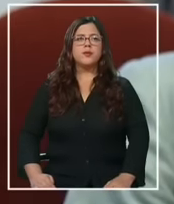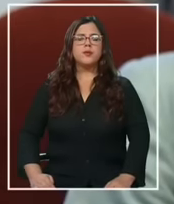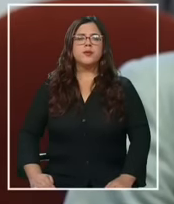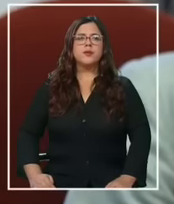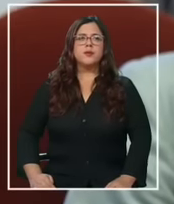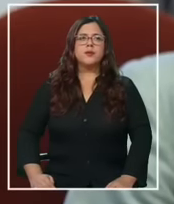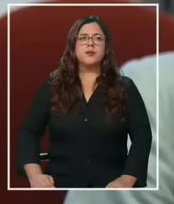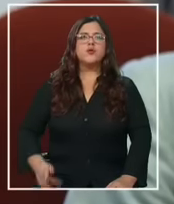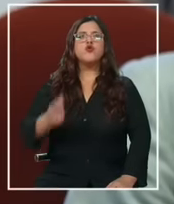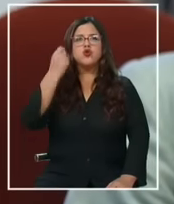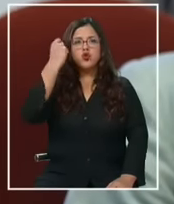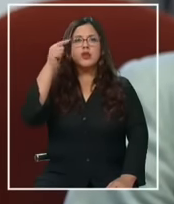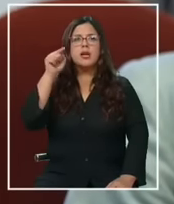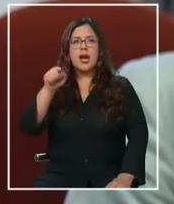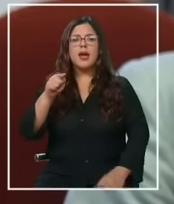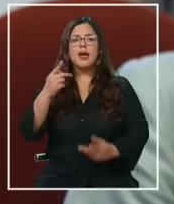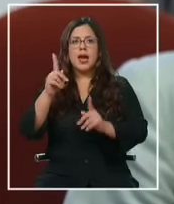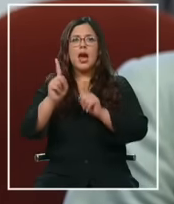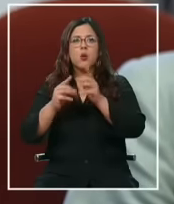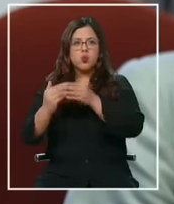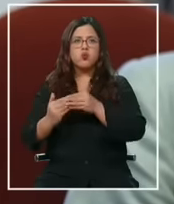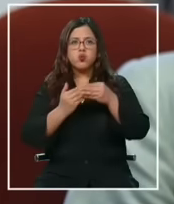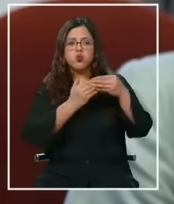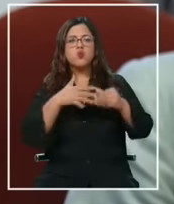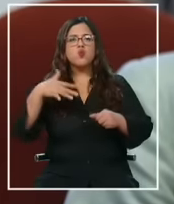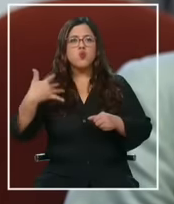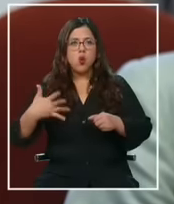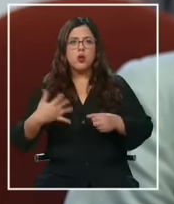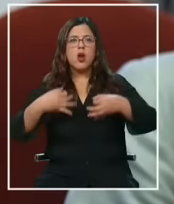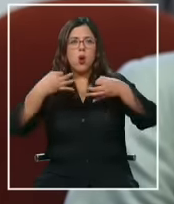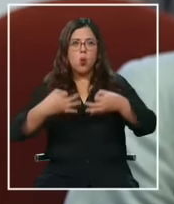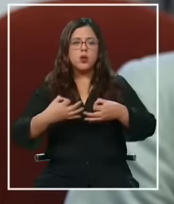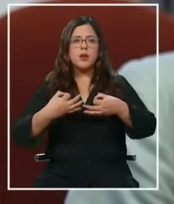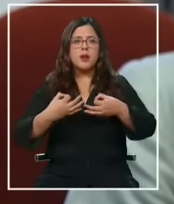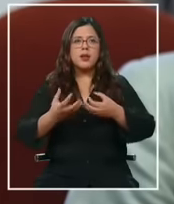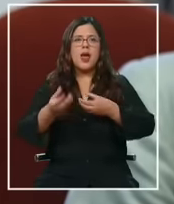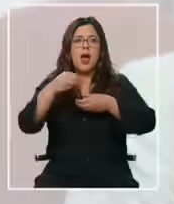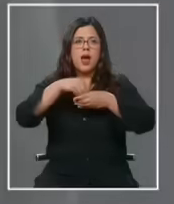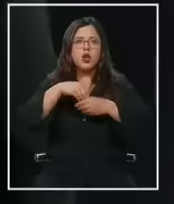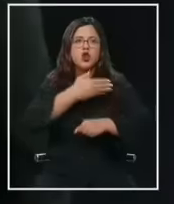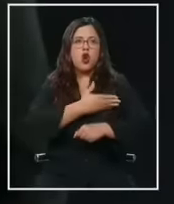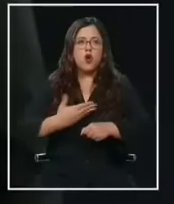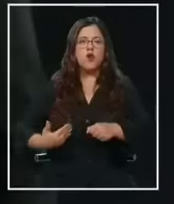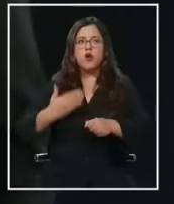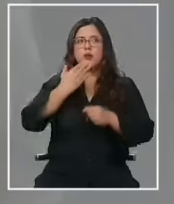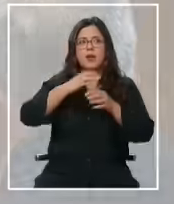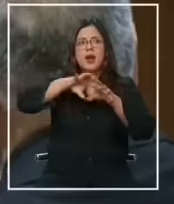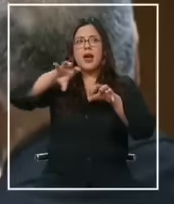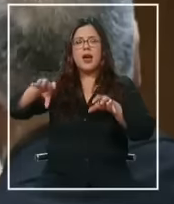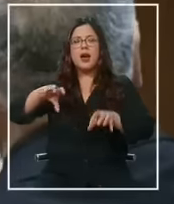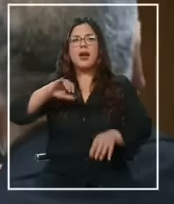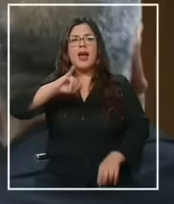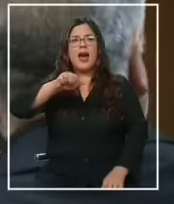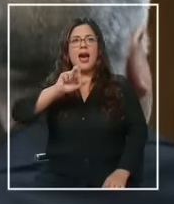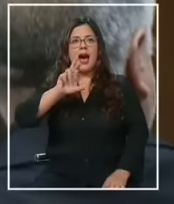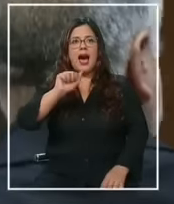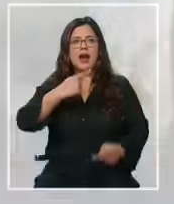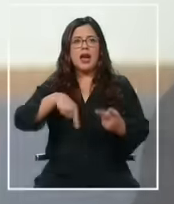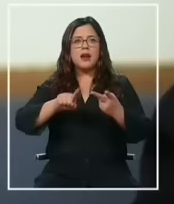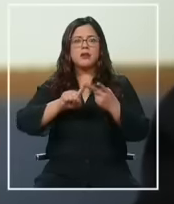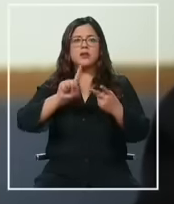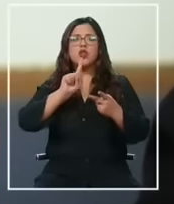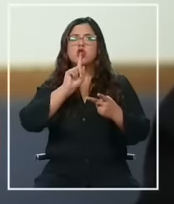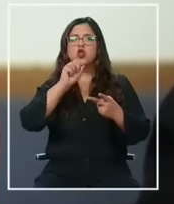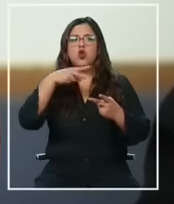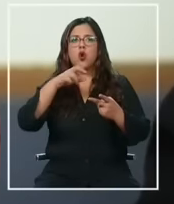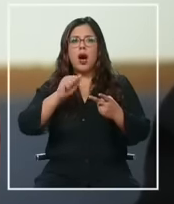Sé que hay liderazgos tremendamente potentes al interior del gobierno y también fuera de él. Janet Jara, Carolina Toá, el